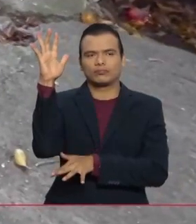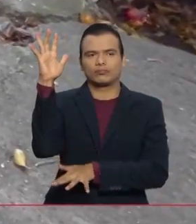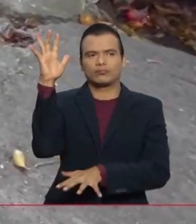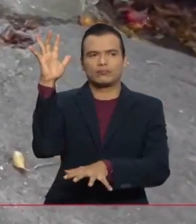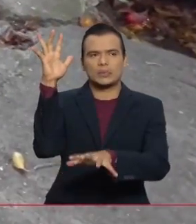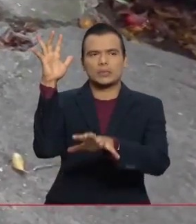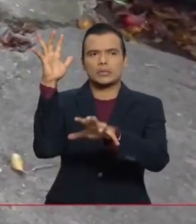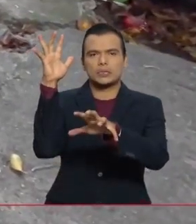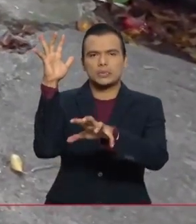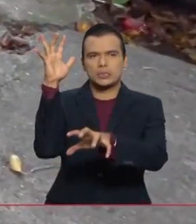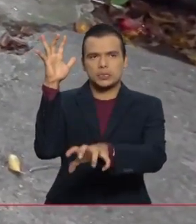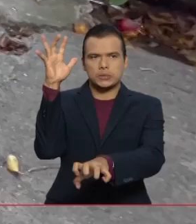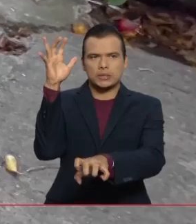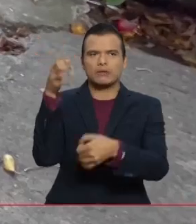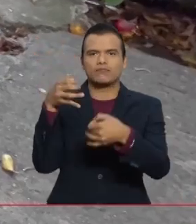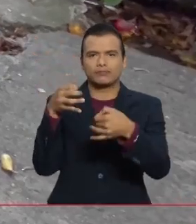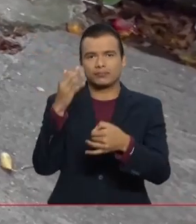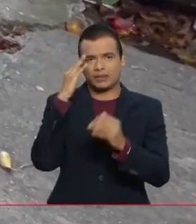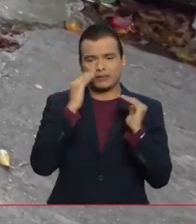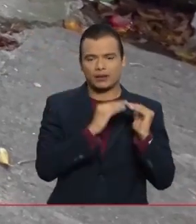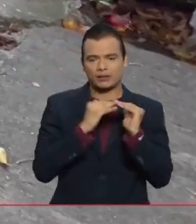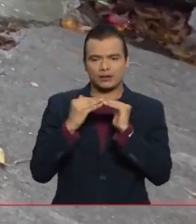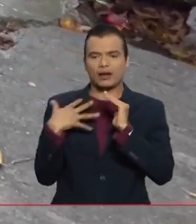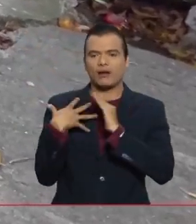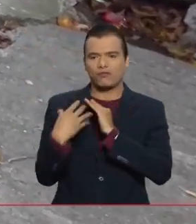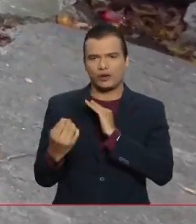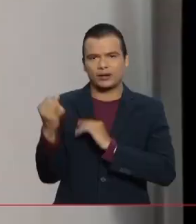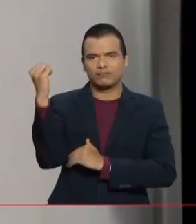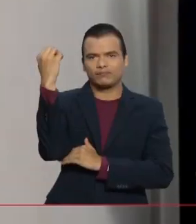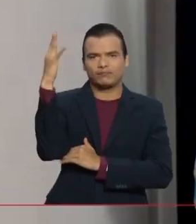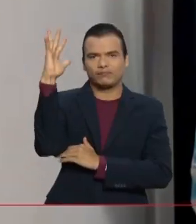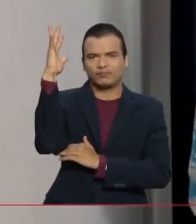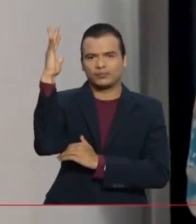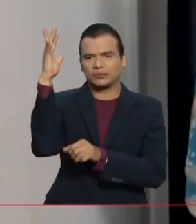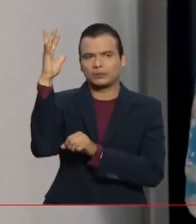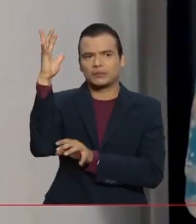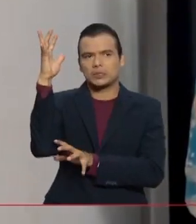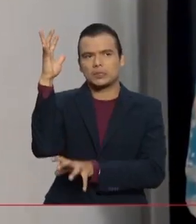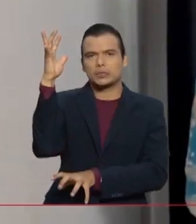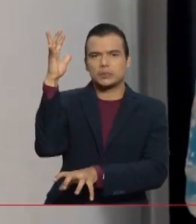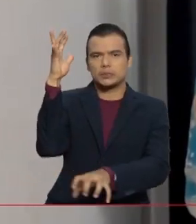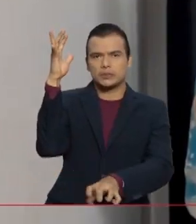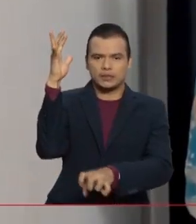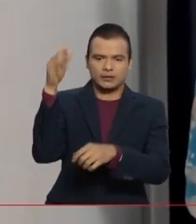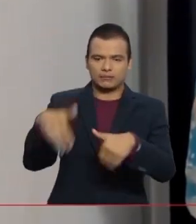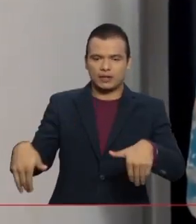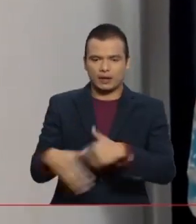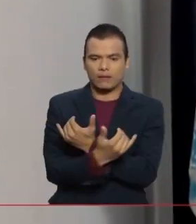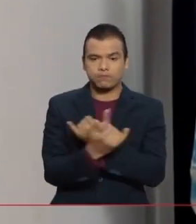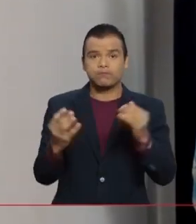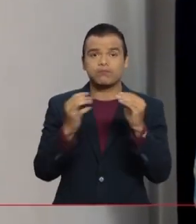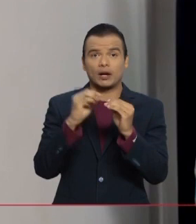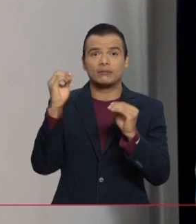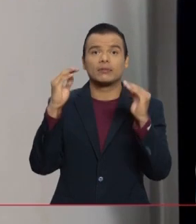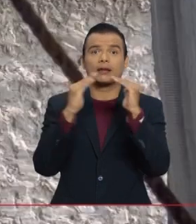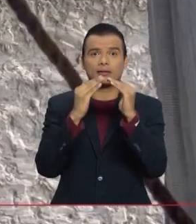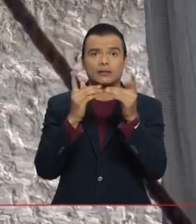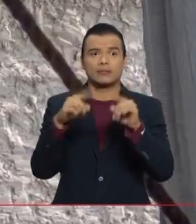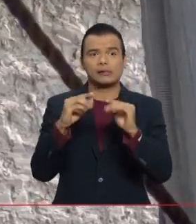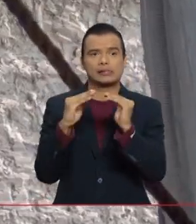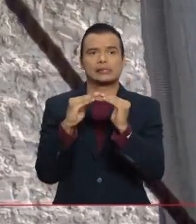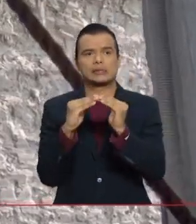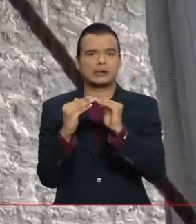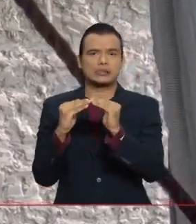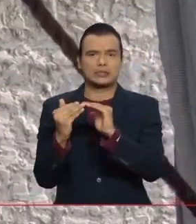situados frente a los inmuebles. Los residentes denuncian el deterioro de la acera y el interior de sus hogares a causa de las raíces.